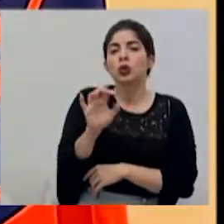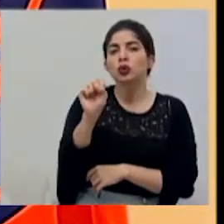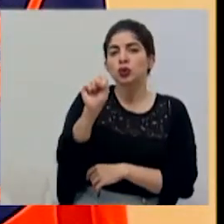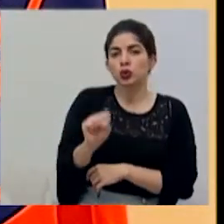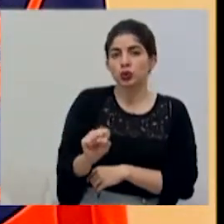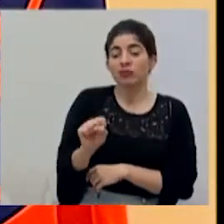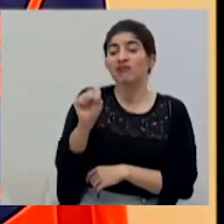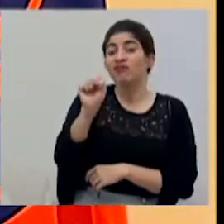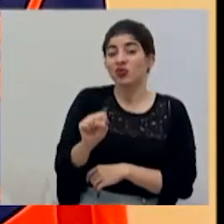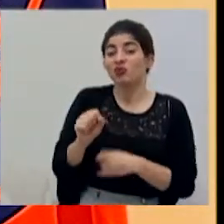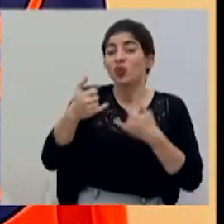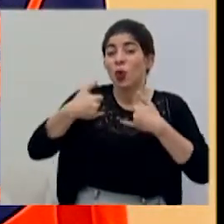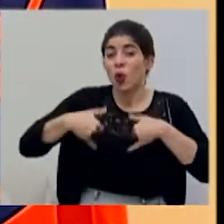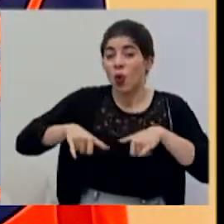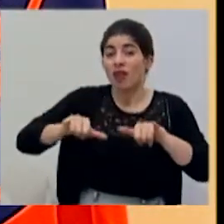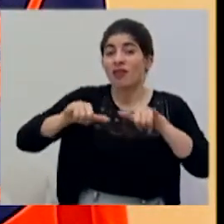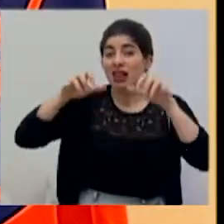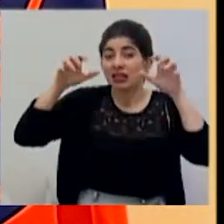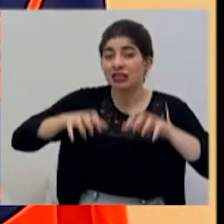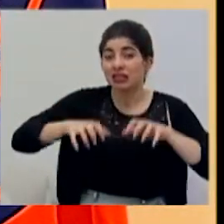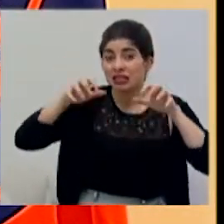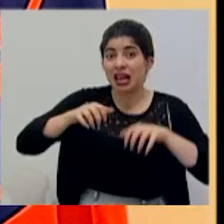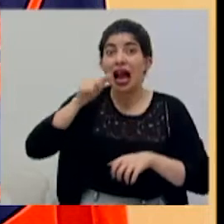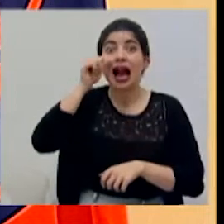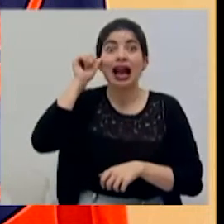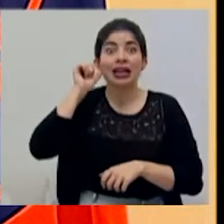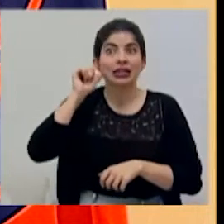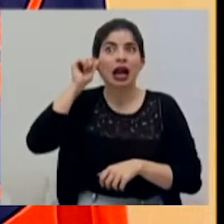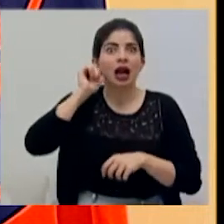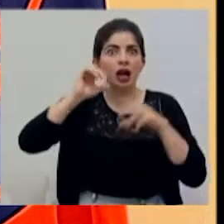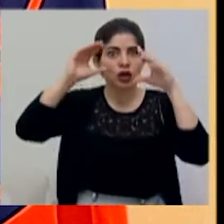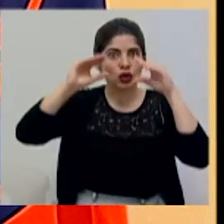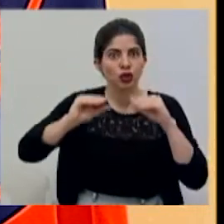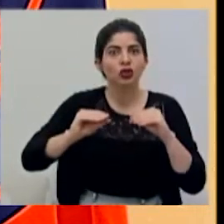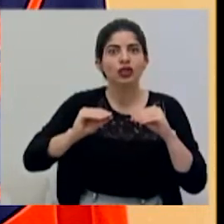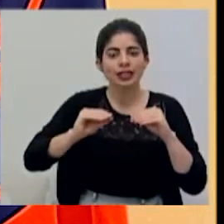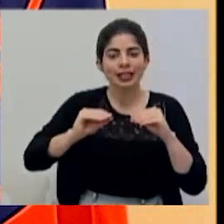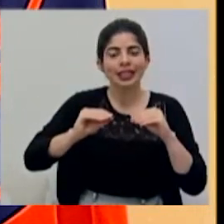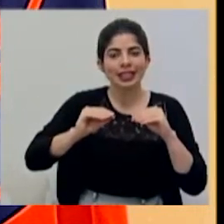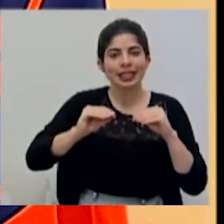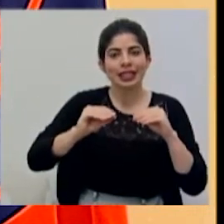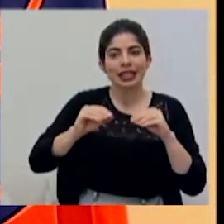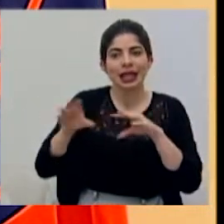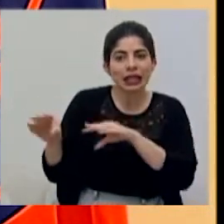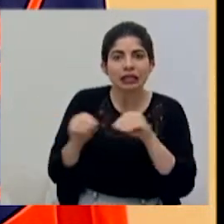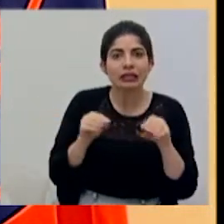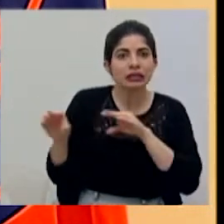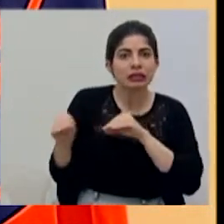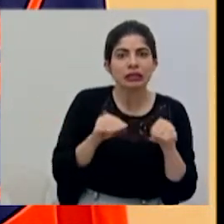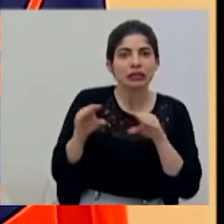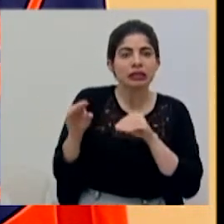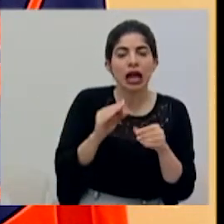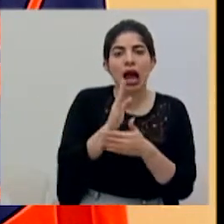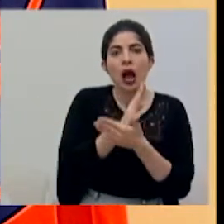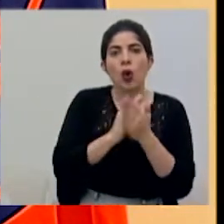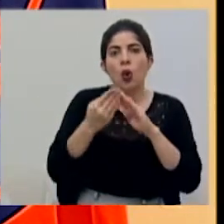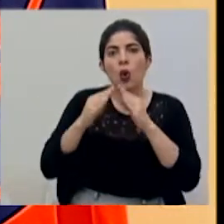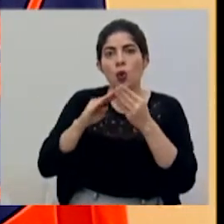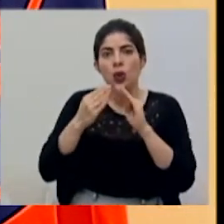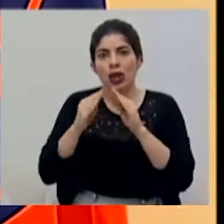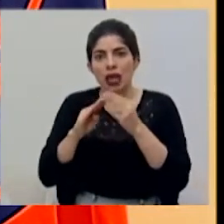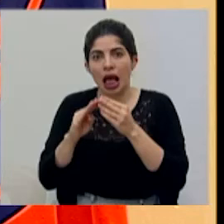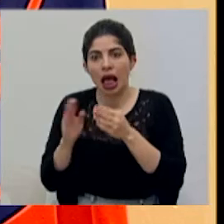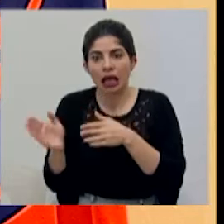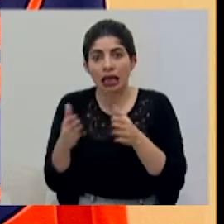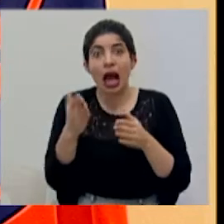aún sigue lloviendo, todavía ayer fue necesario, anoche fue necesario evacuar preventivamente algunas comunidades que ya